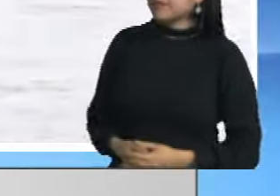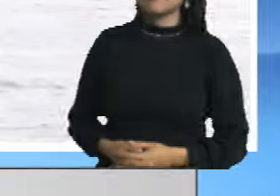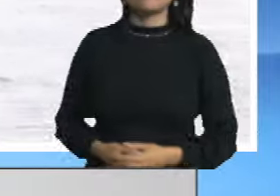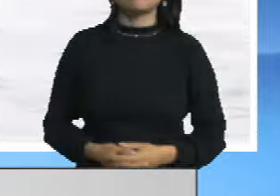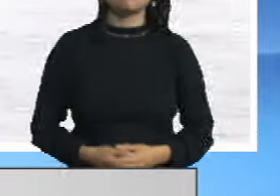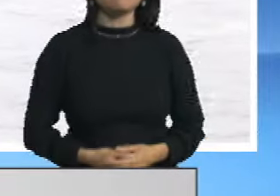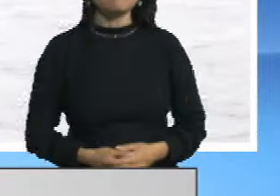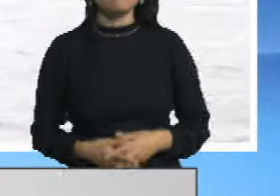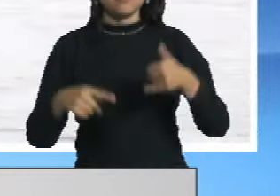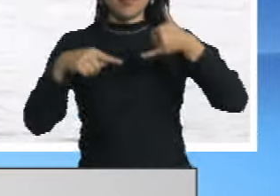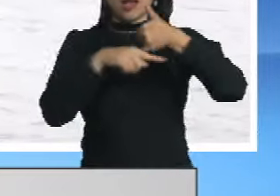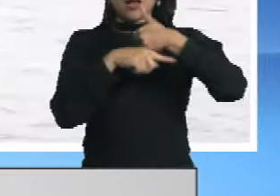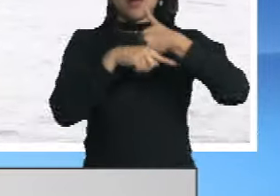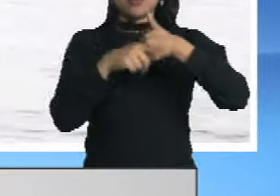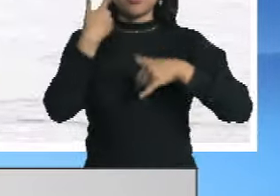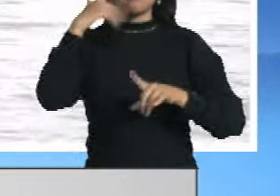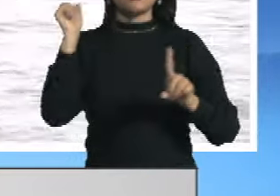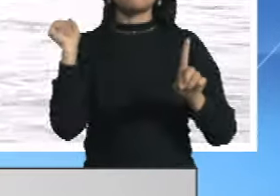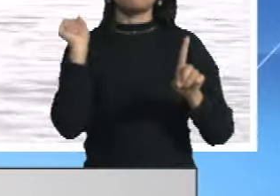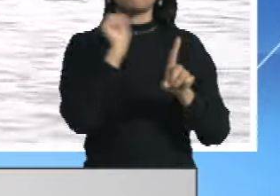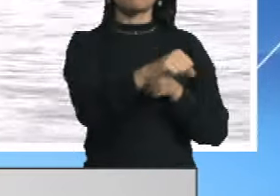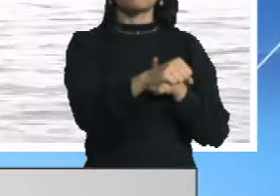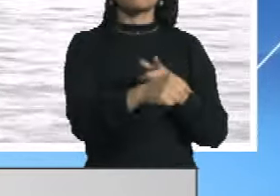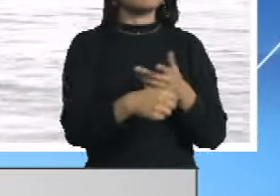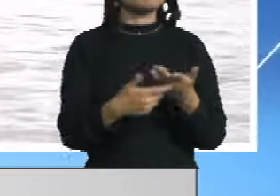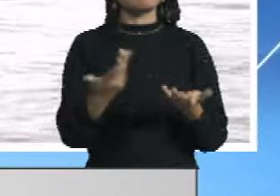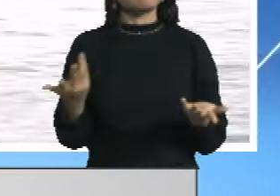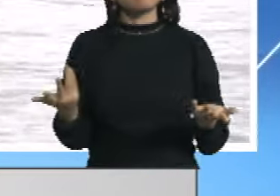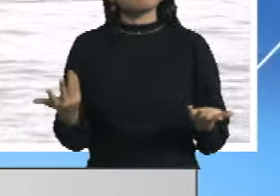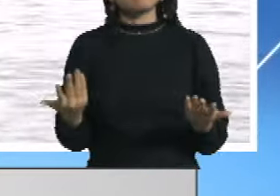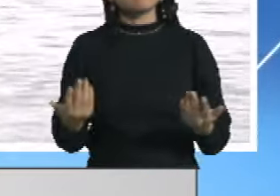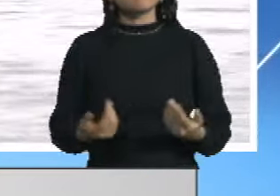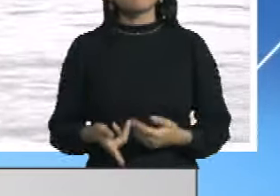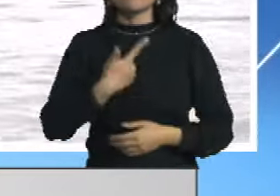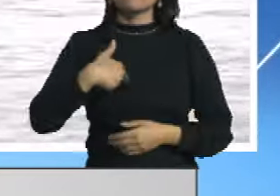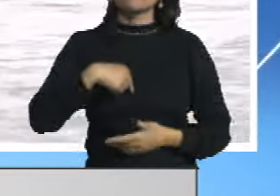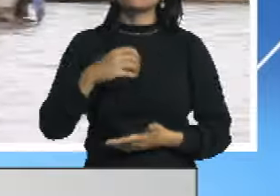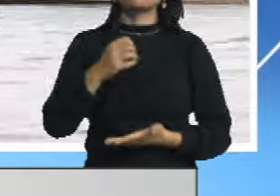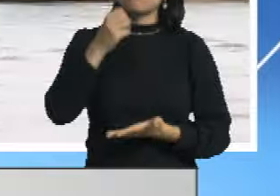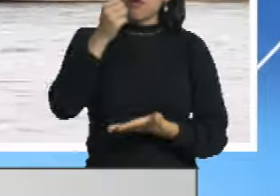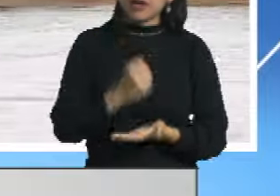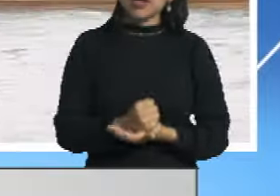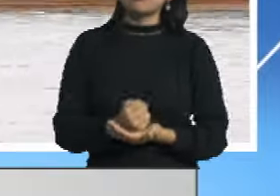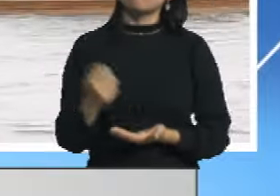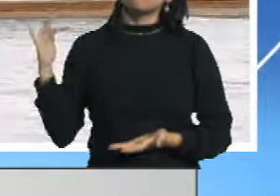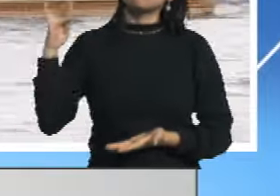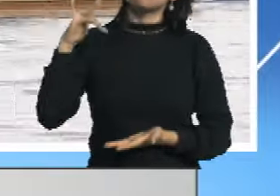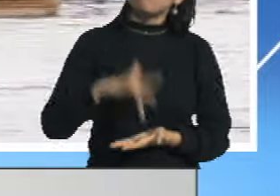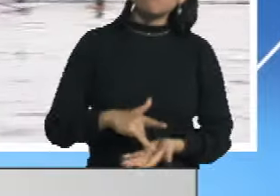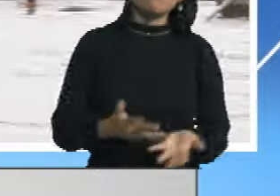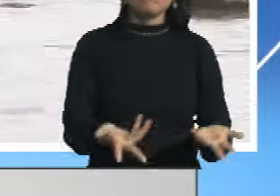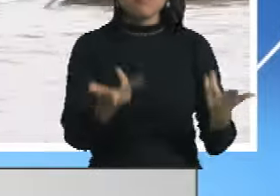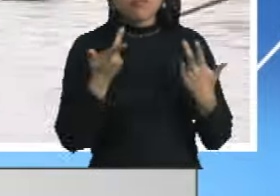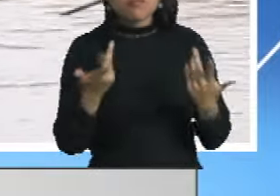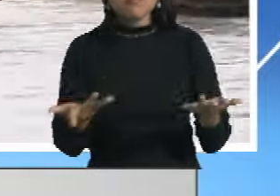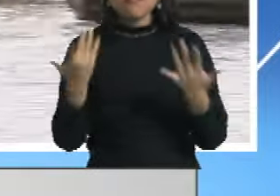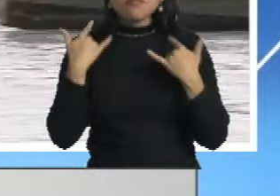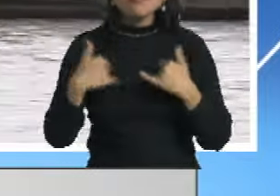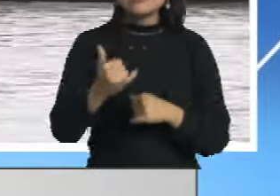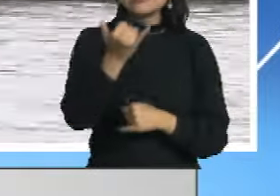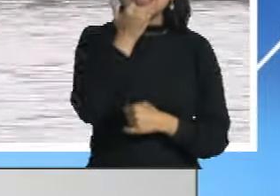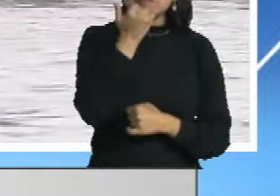olvidados. Más allá de las disputas y los debates políticos que pueda haber, es nuestra obligación venir aquí para escuchar a los ciudadanos de primera